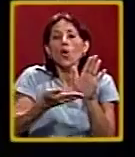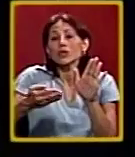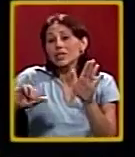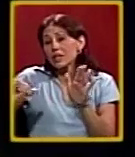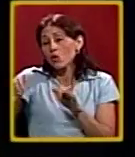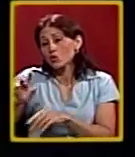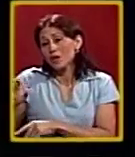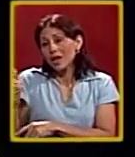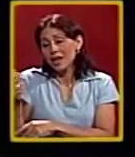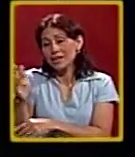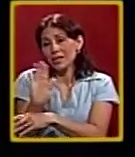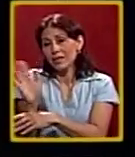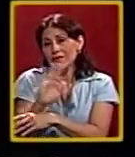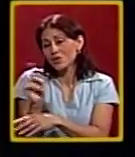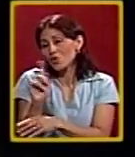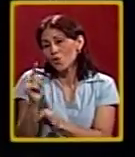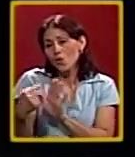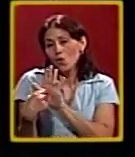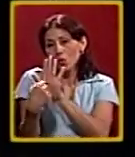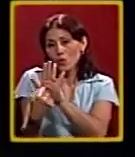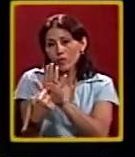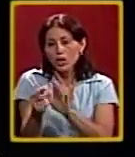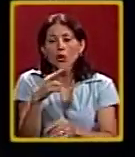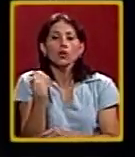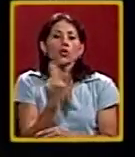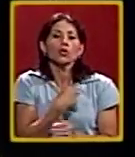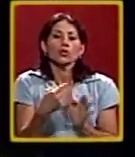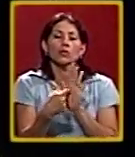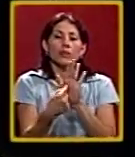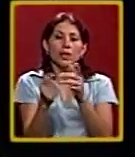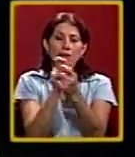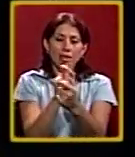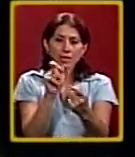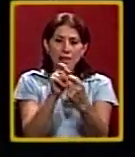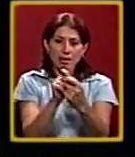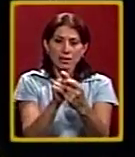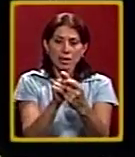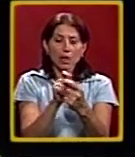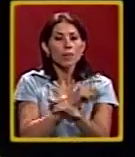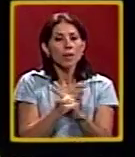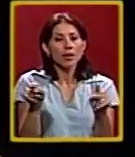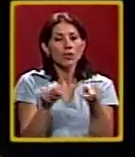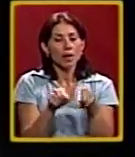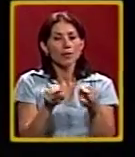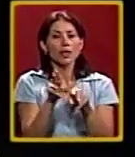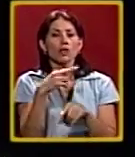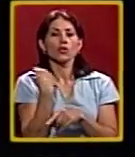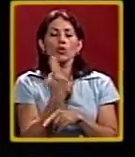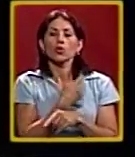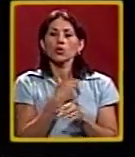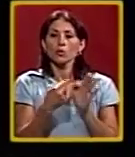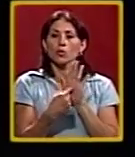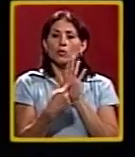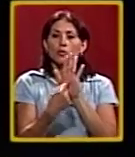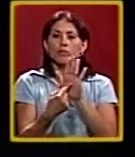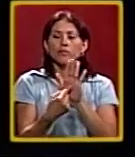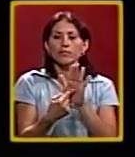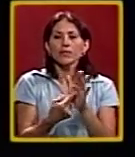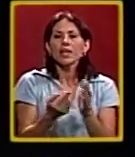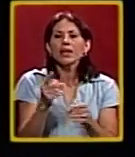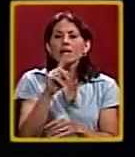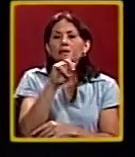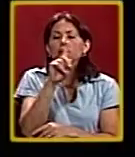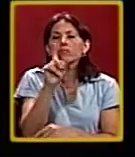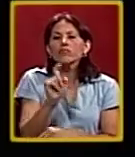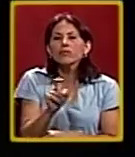detalle, dar más al detalle de lo que está haciendo, pero también transmitiendo que los ciudadanos qué opinan sobre